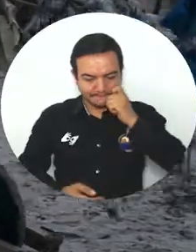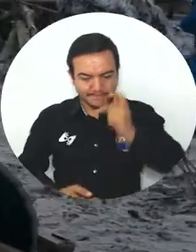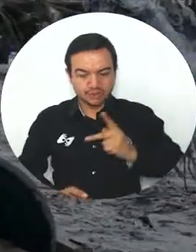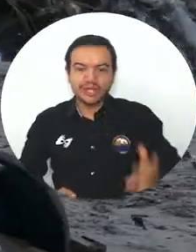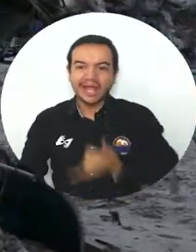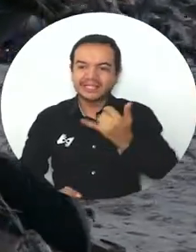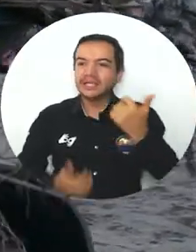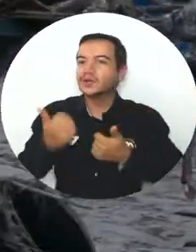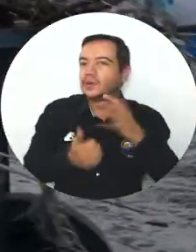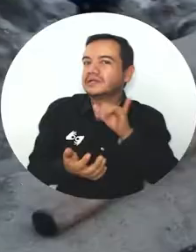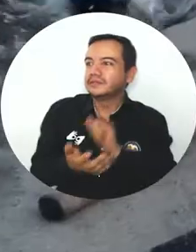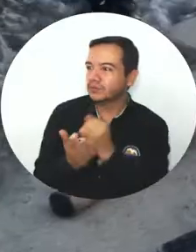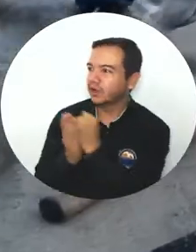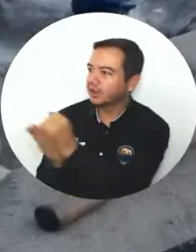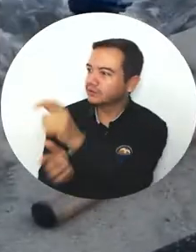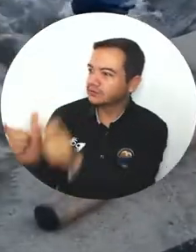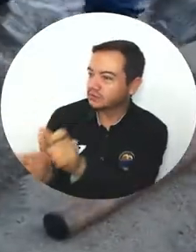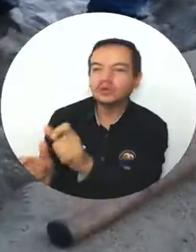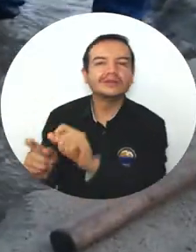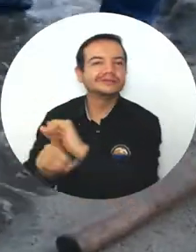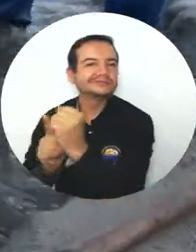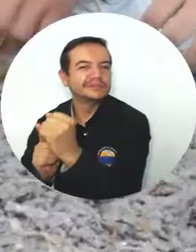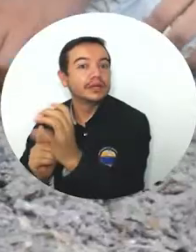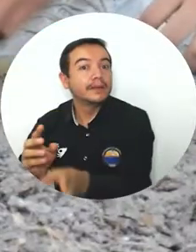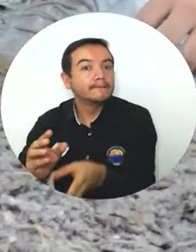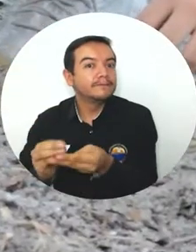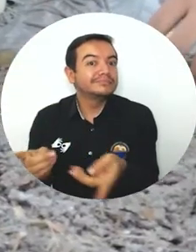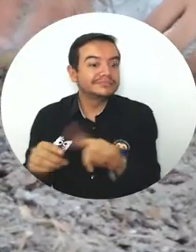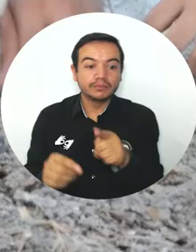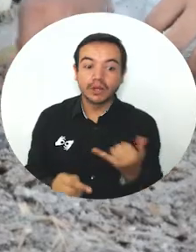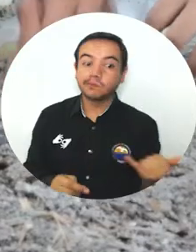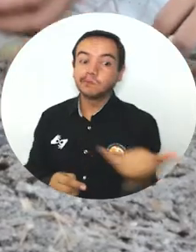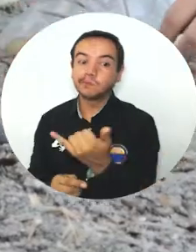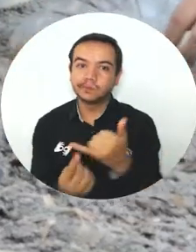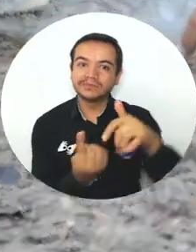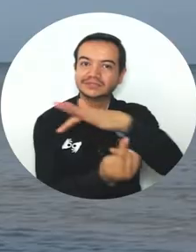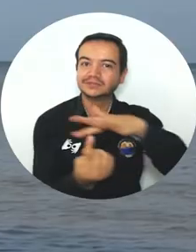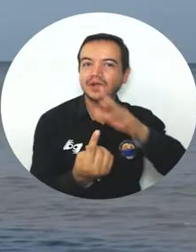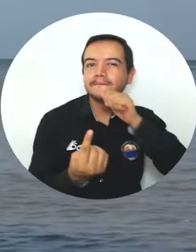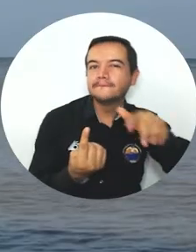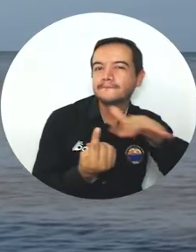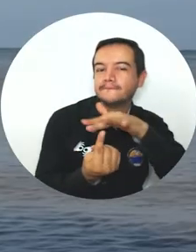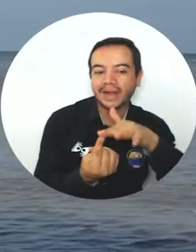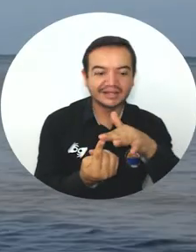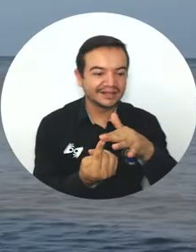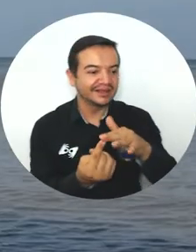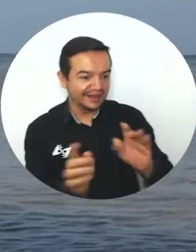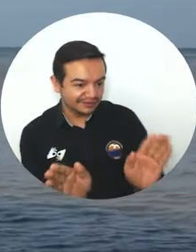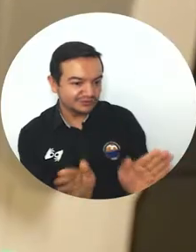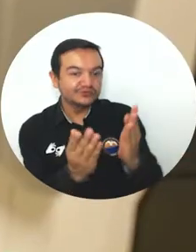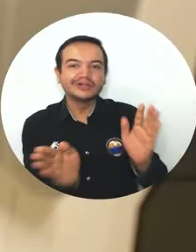el ayudar a otros y el servir a la comunidad, sino que también refleja en nuestros ecosistemas marinos un impacto positivo que generará grandes cambios para las